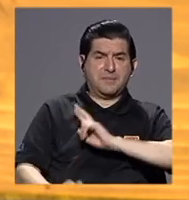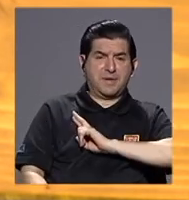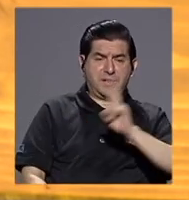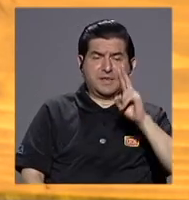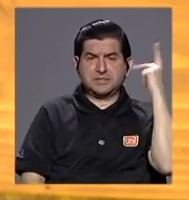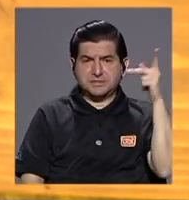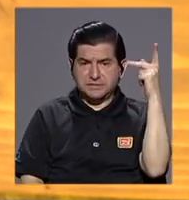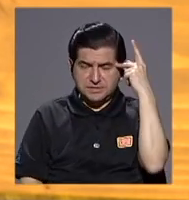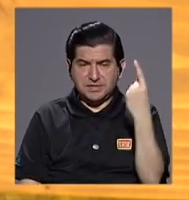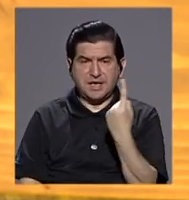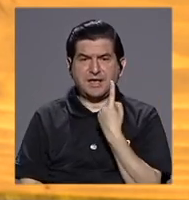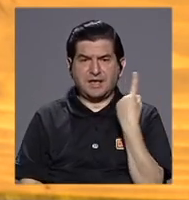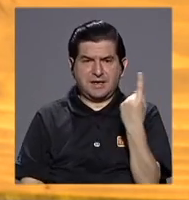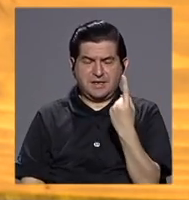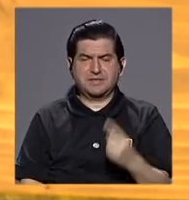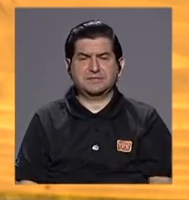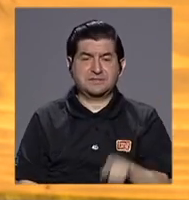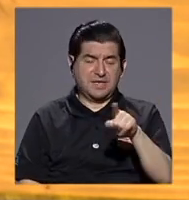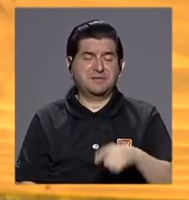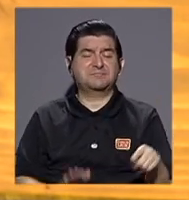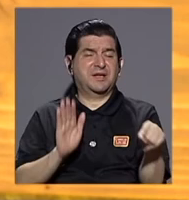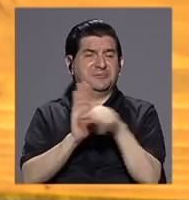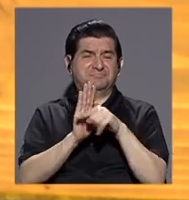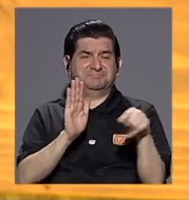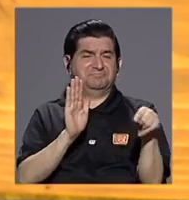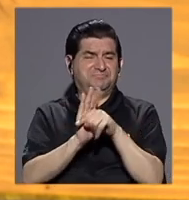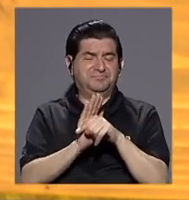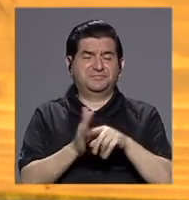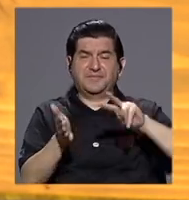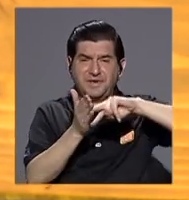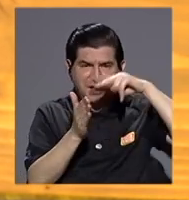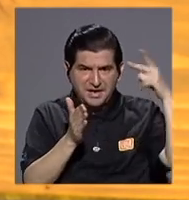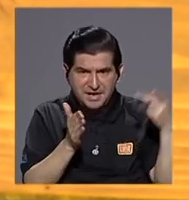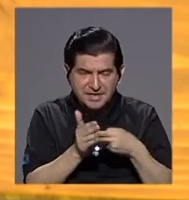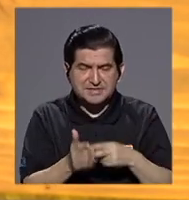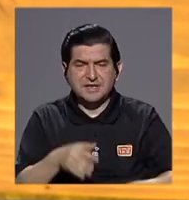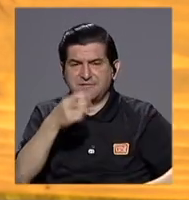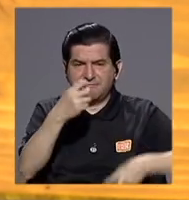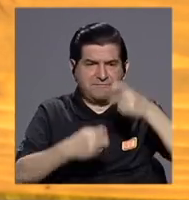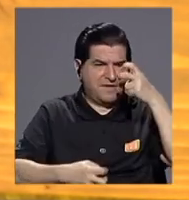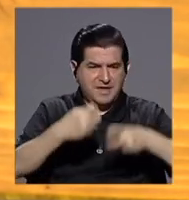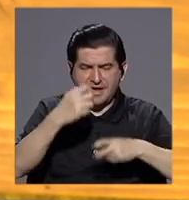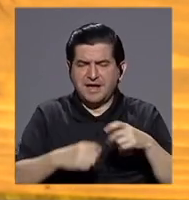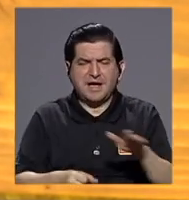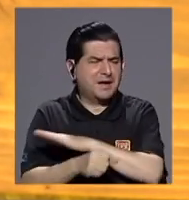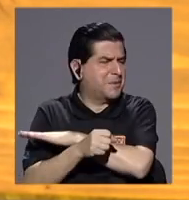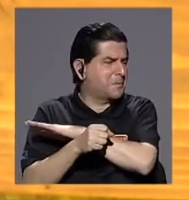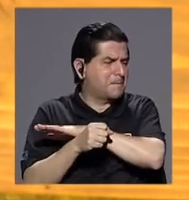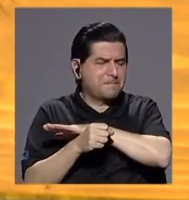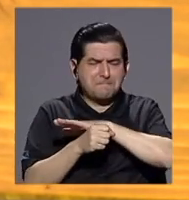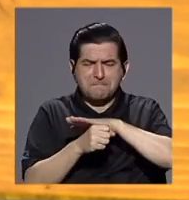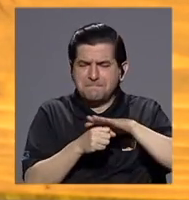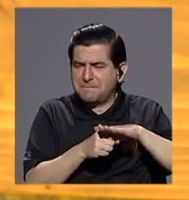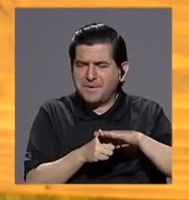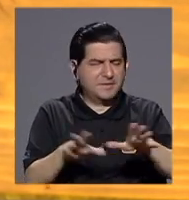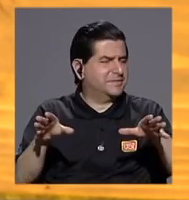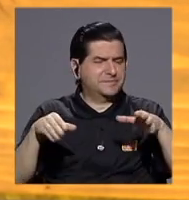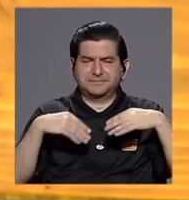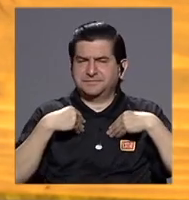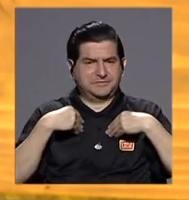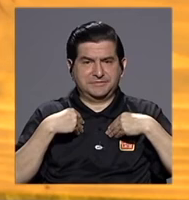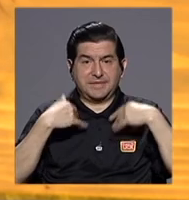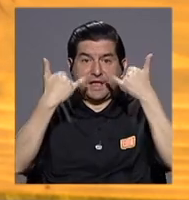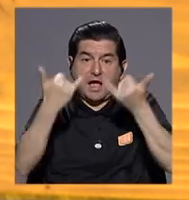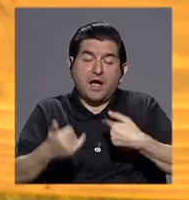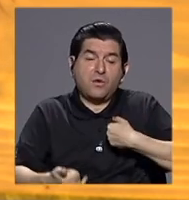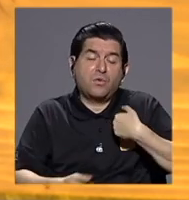política siempre ha sido altamente perjudicial y que conduce a confrontaciones totalmente inadmisibles. Ahora,